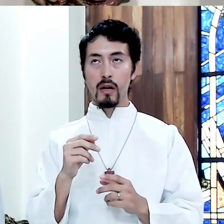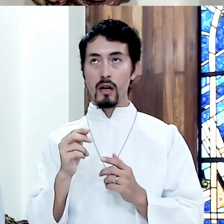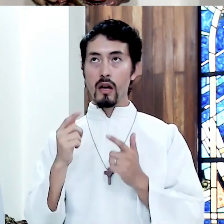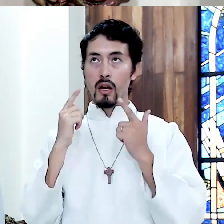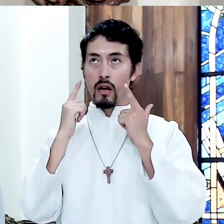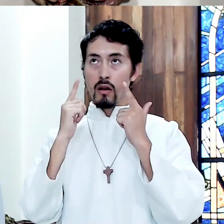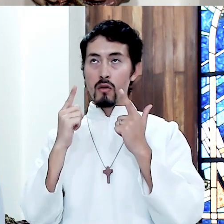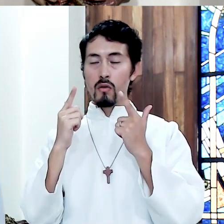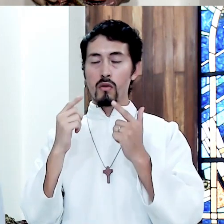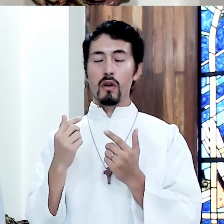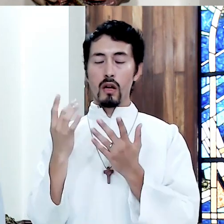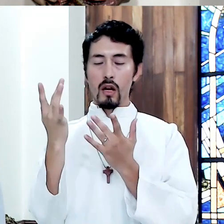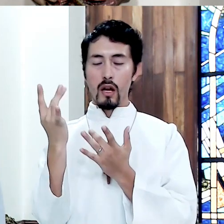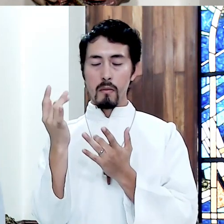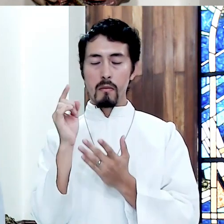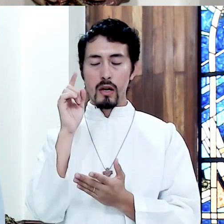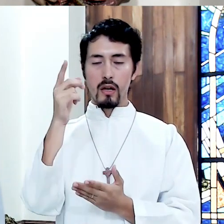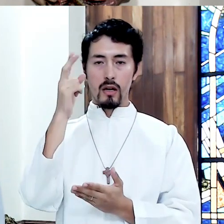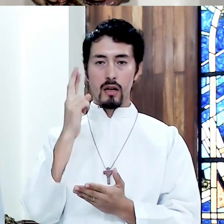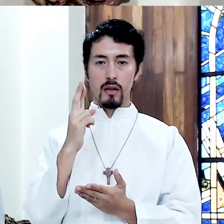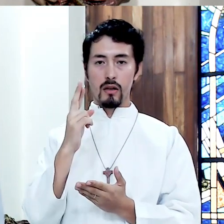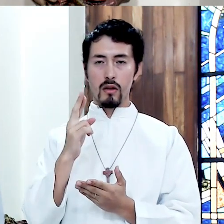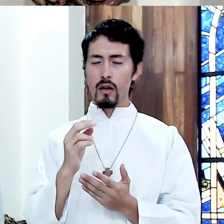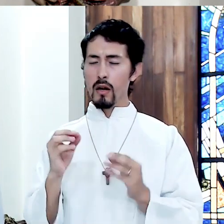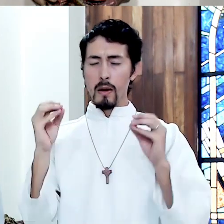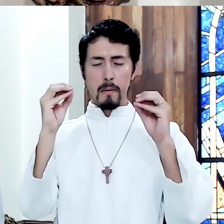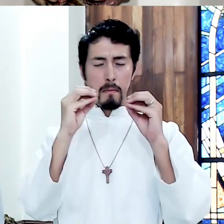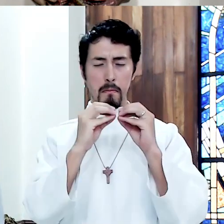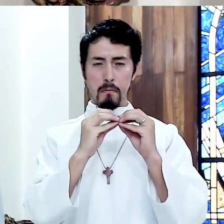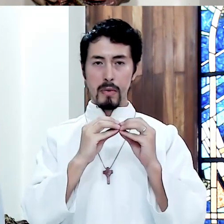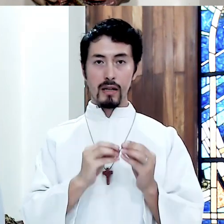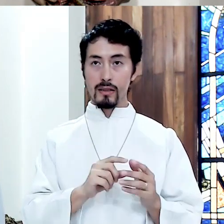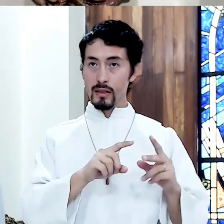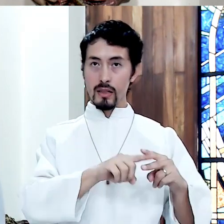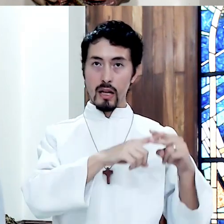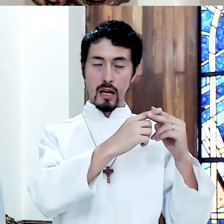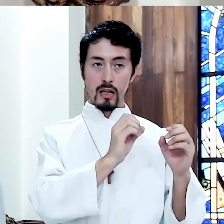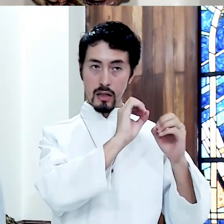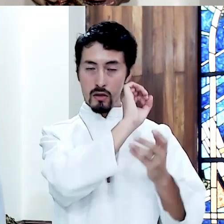Señor, mucho más que a la aurora el centinela.